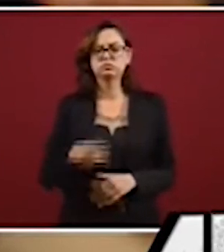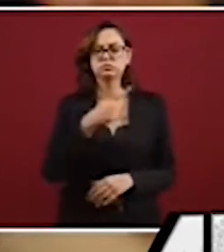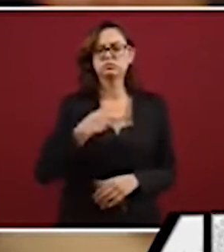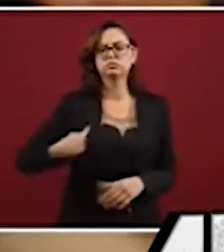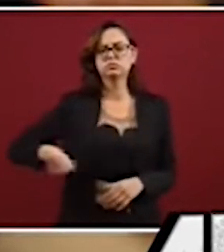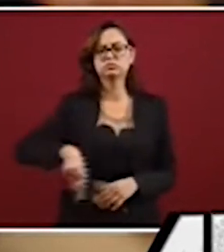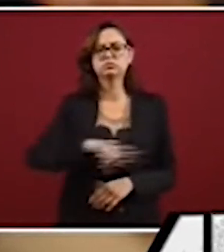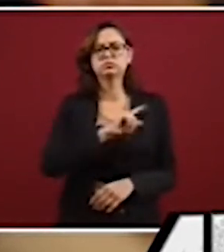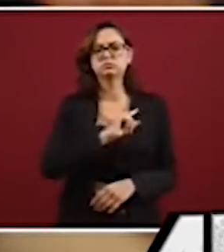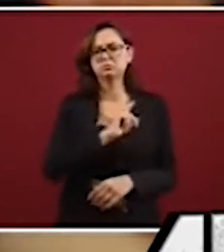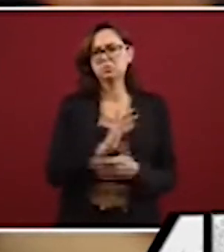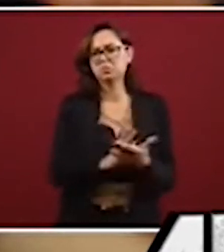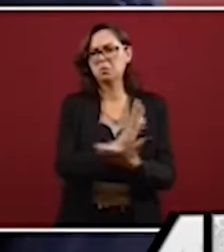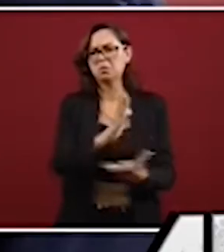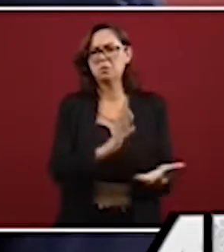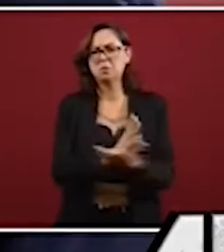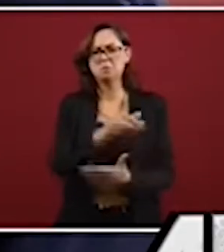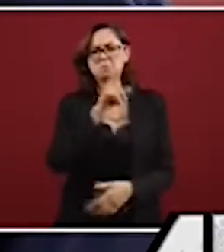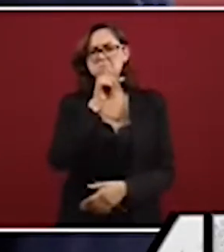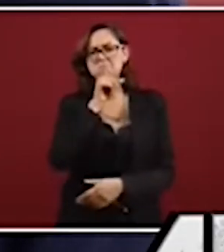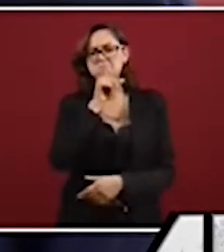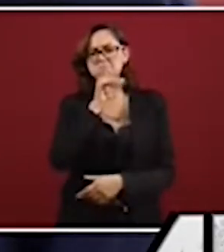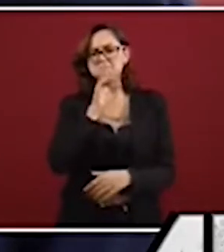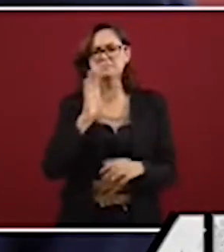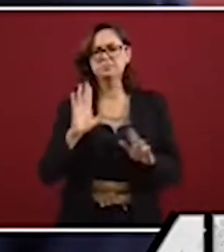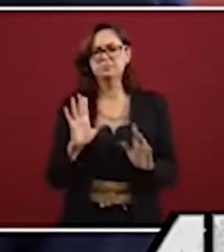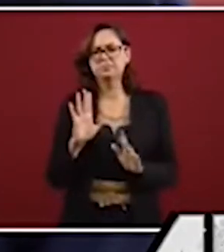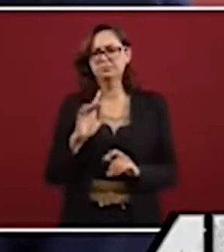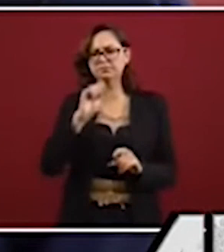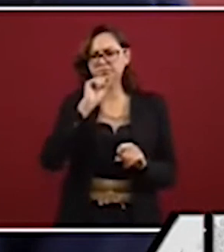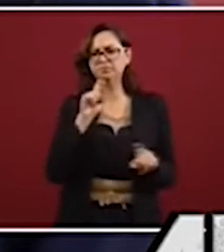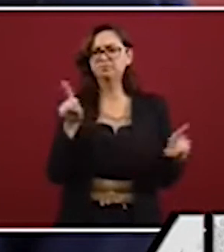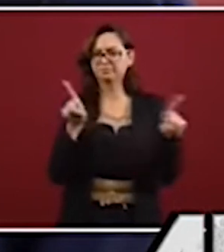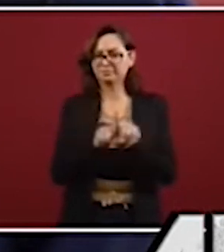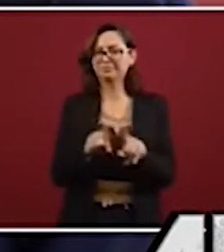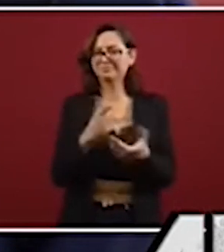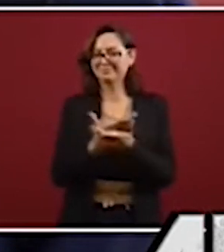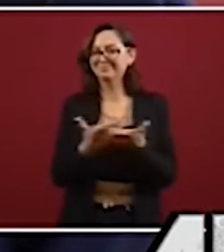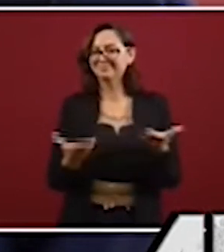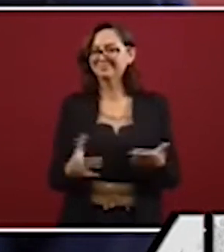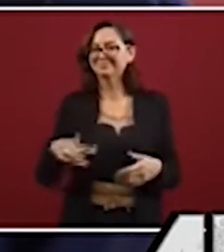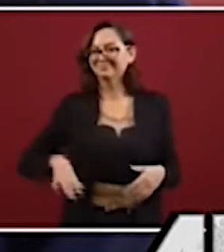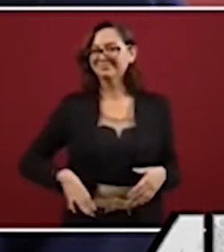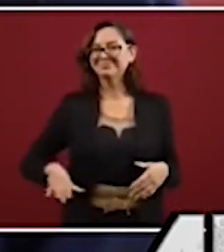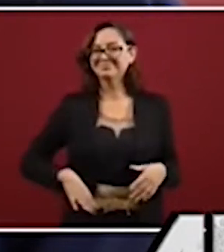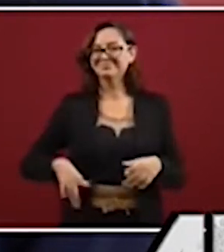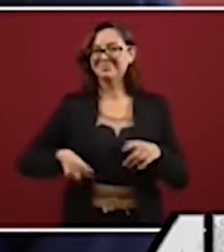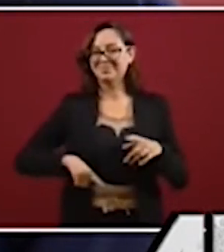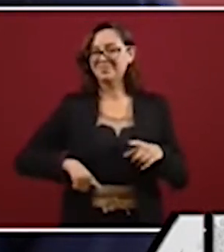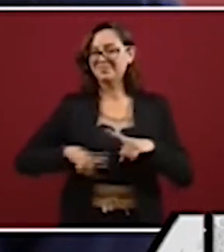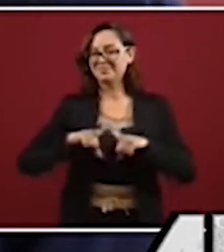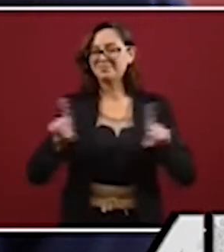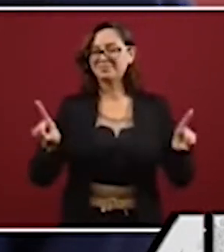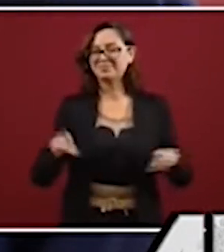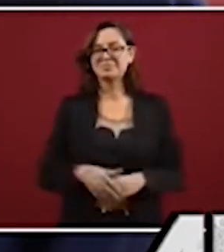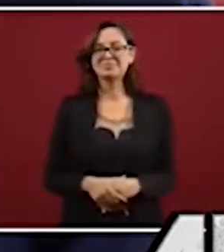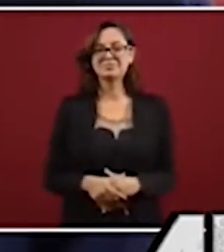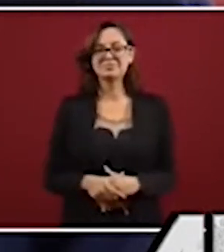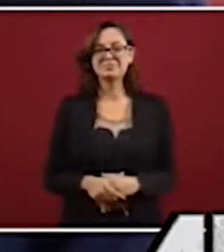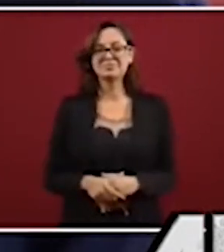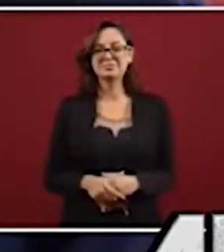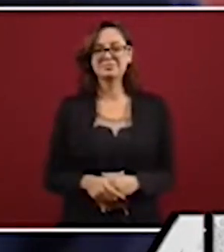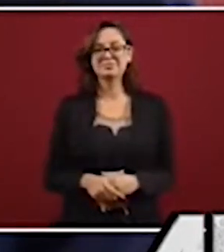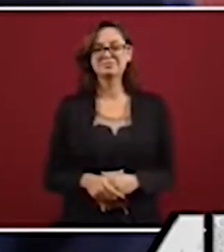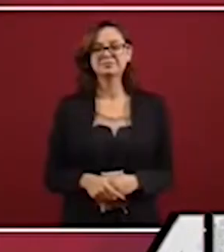Nosotros no nos vamos a meter. Eso también es un cambio importante. A